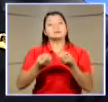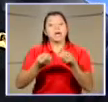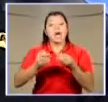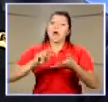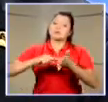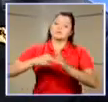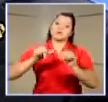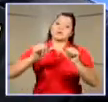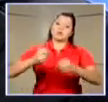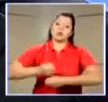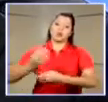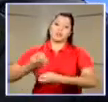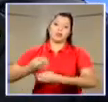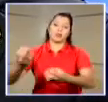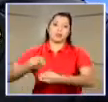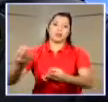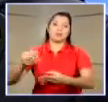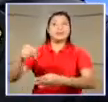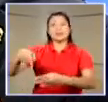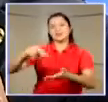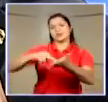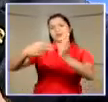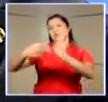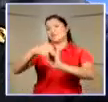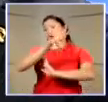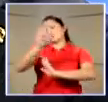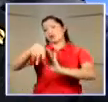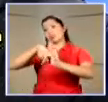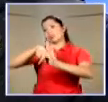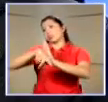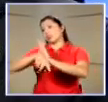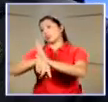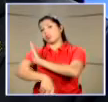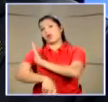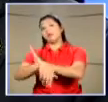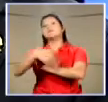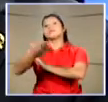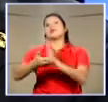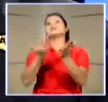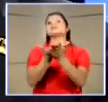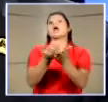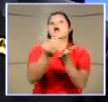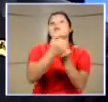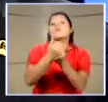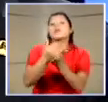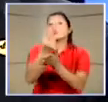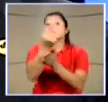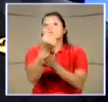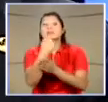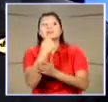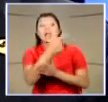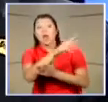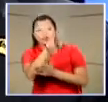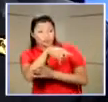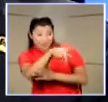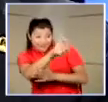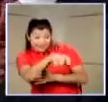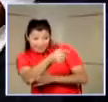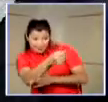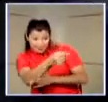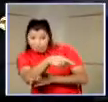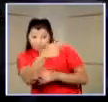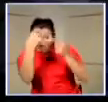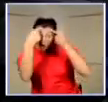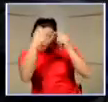como estamos gastando y esto va a ser una debacle que nos va a venir después. El Fondo Monetario nos va a decir, usted necesita plata, usted no le alcanzó, usted